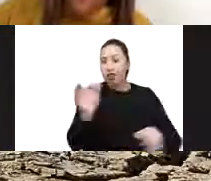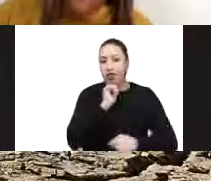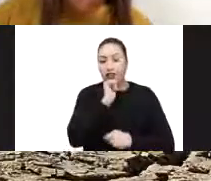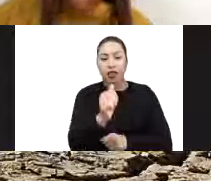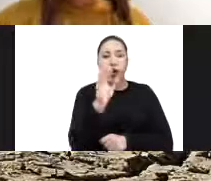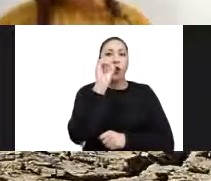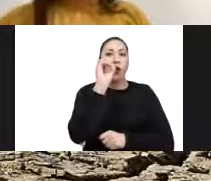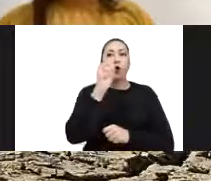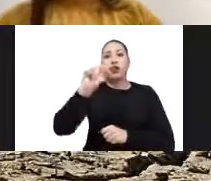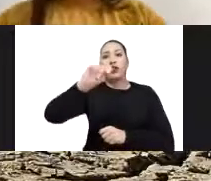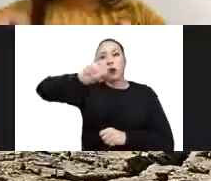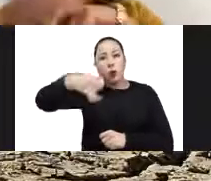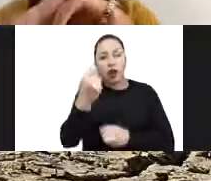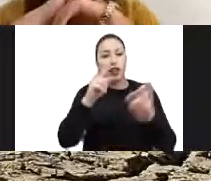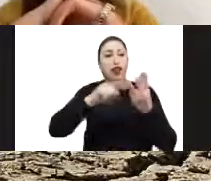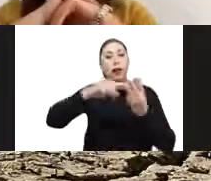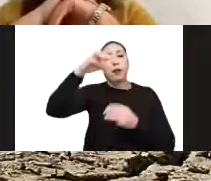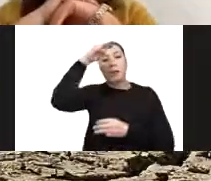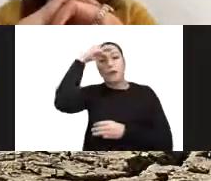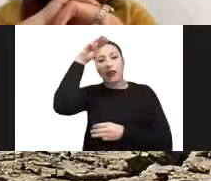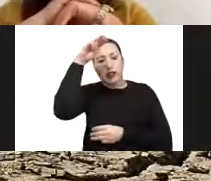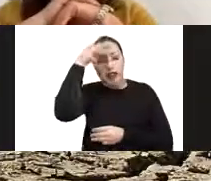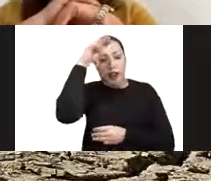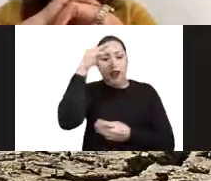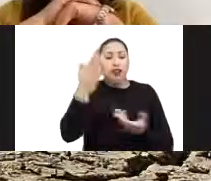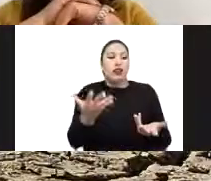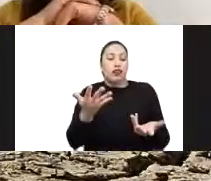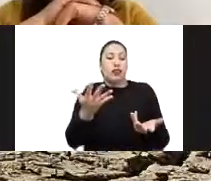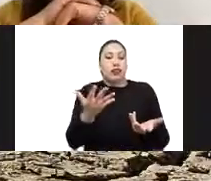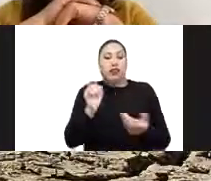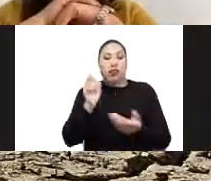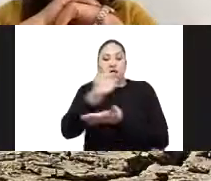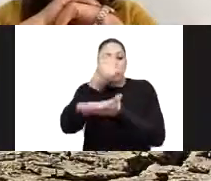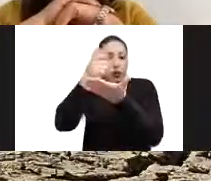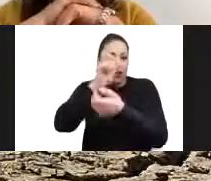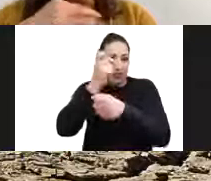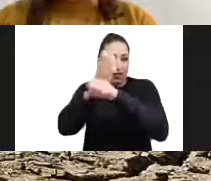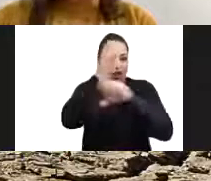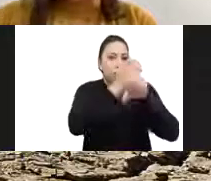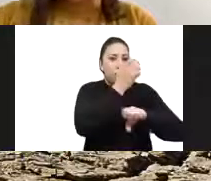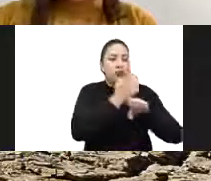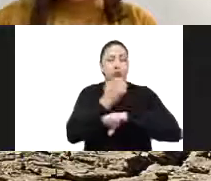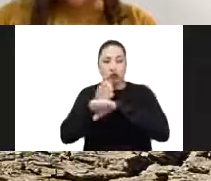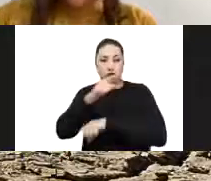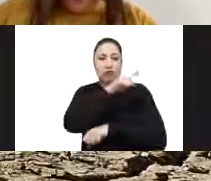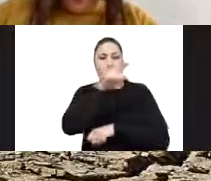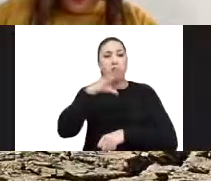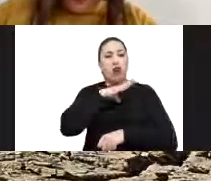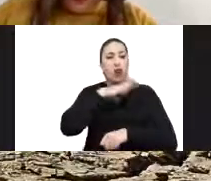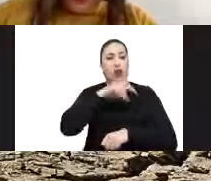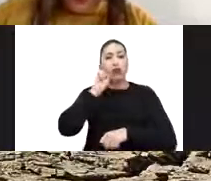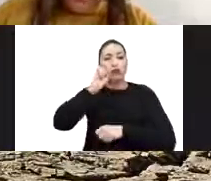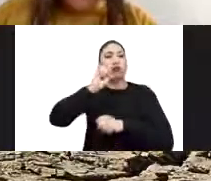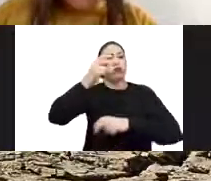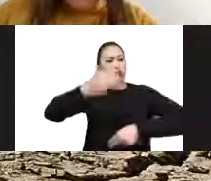o Tijuana o Mexicali, que son ciudades altamente competitivas, con gran empuje industrial,